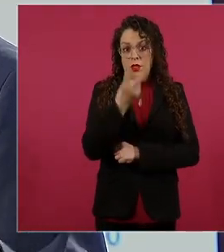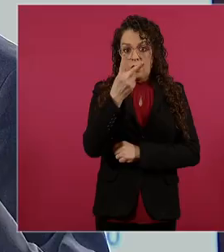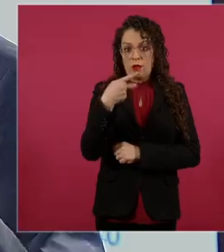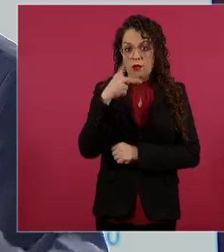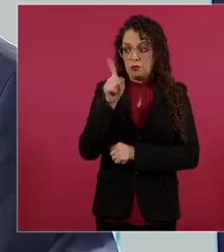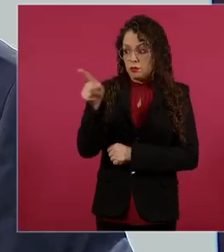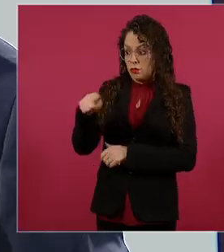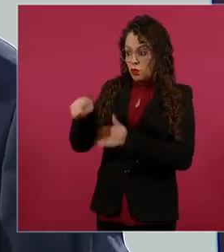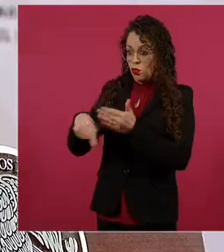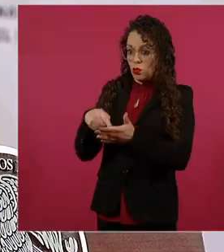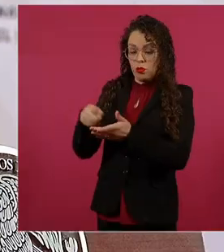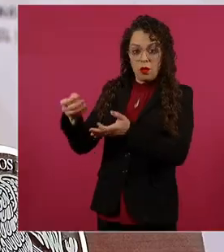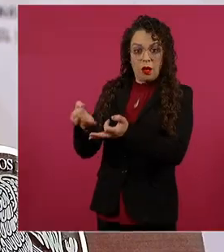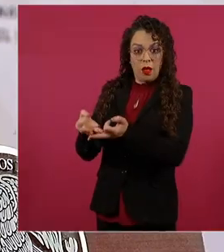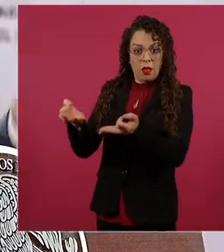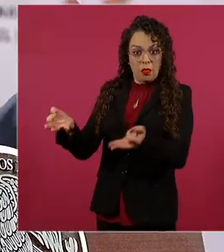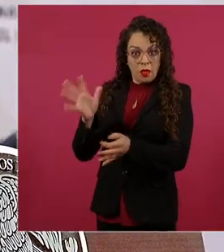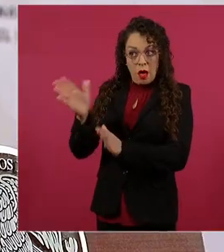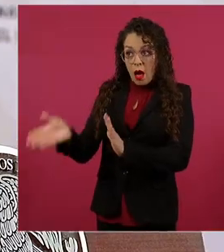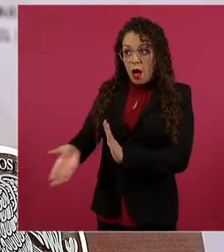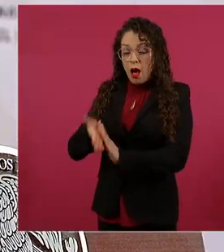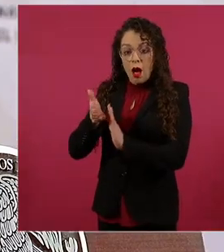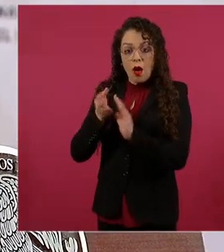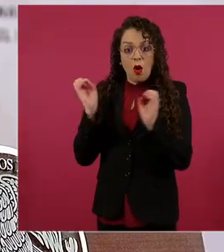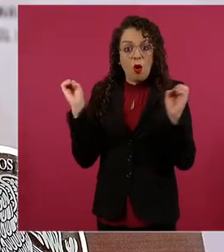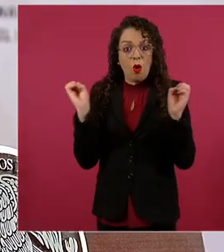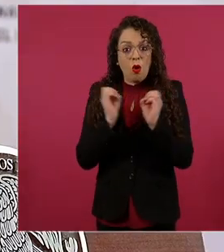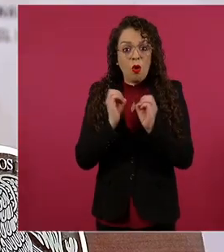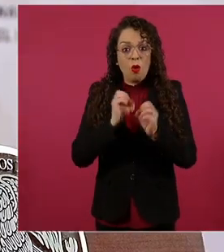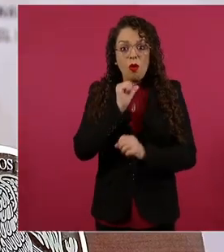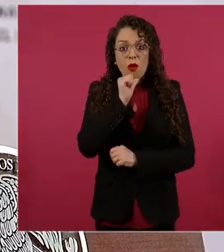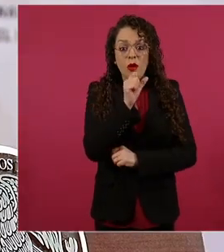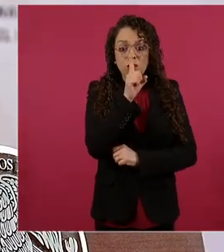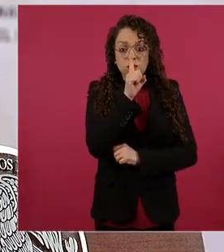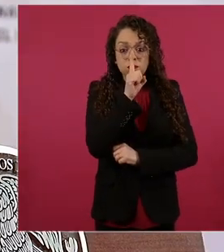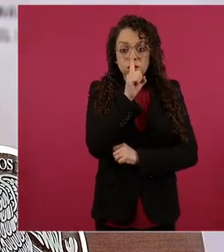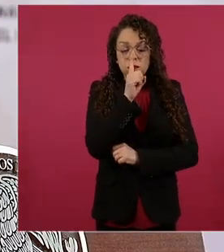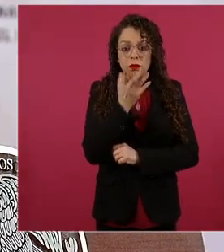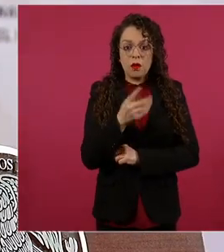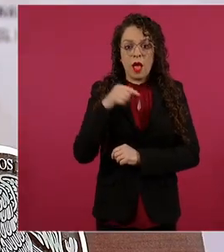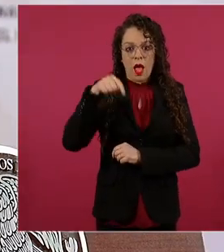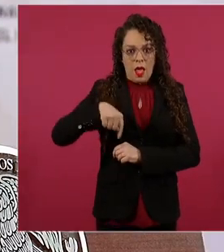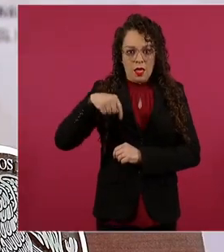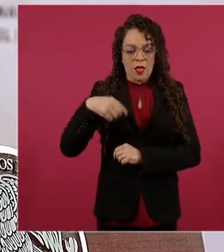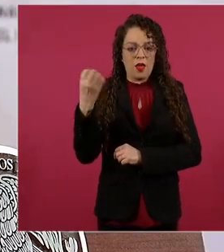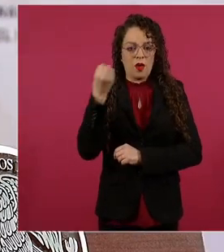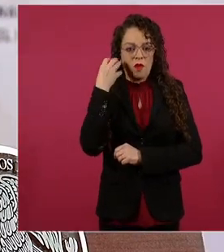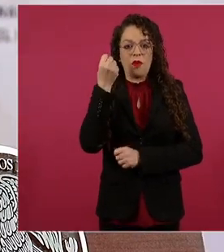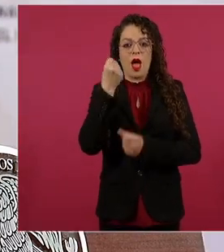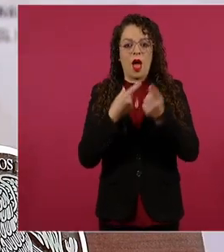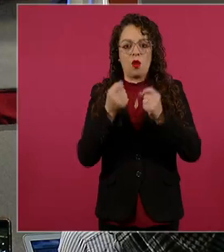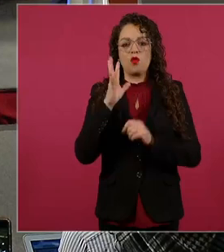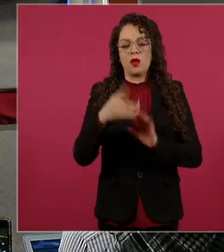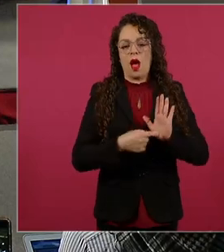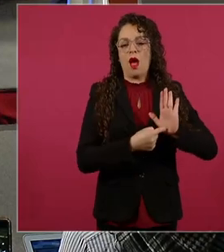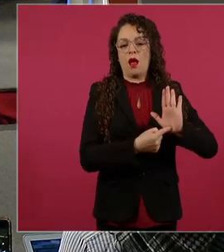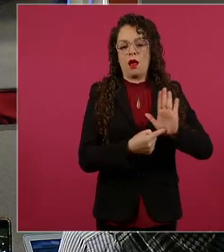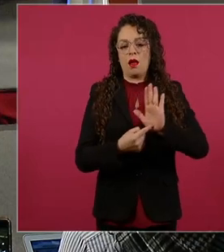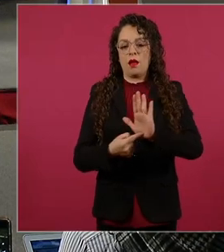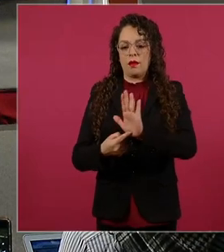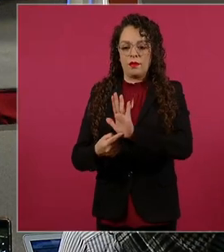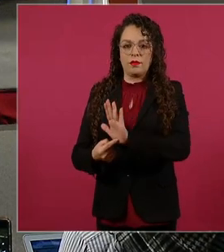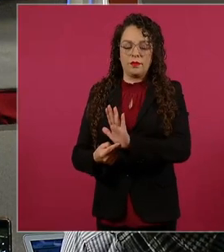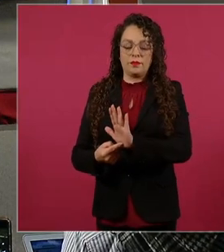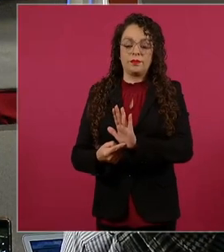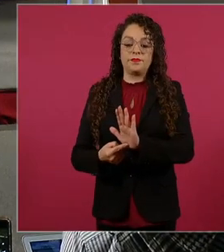hemos ido también trabajando. Algunos casos se han expuesto incluso aquí en la conferencia y bueno, vamos ahí. Y para